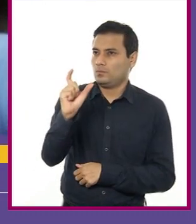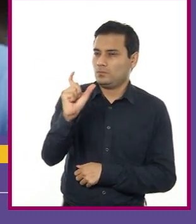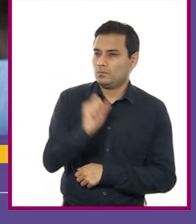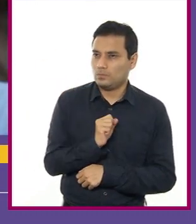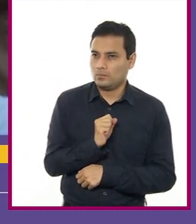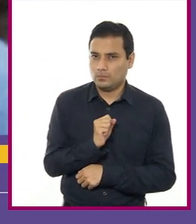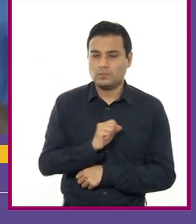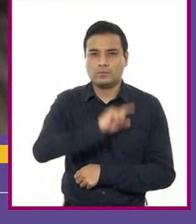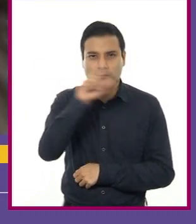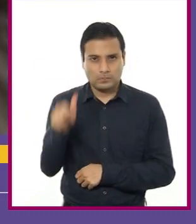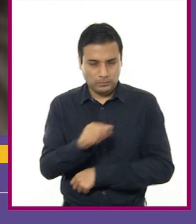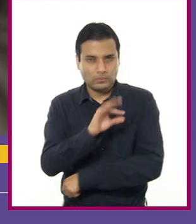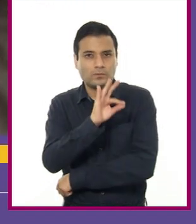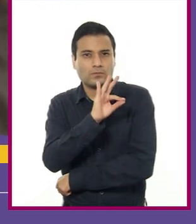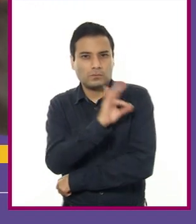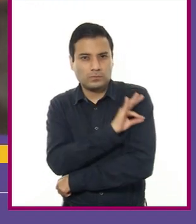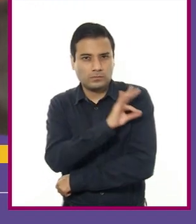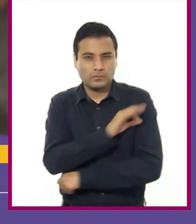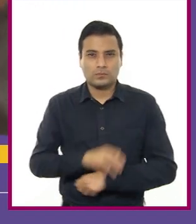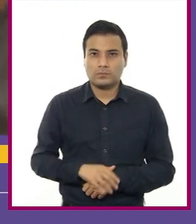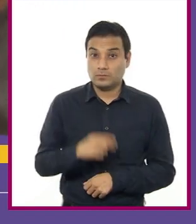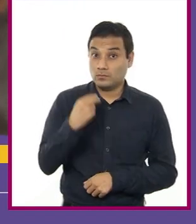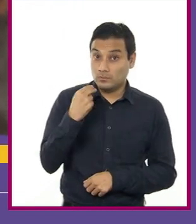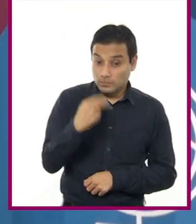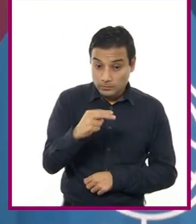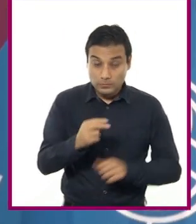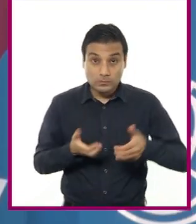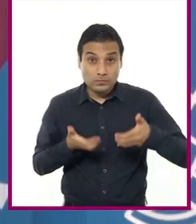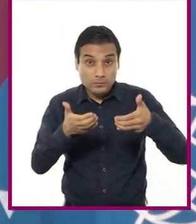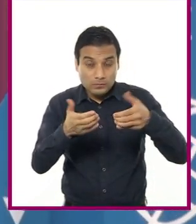actualizada, donde esté su nombre y domicilio.